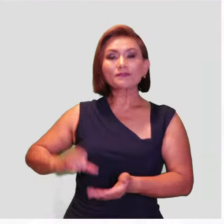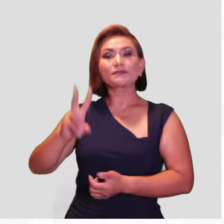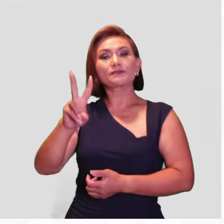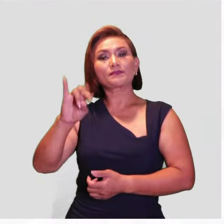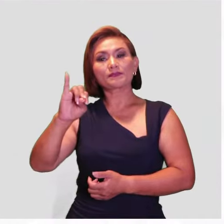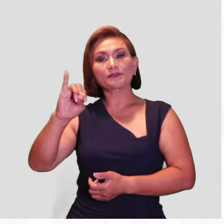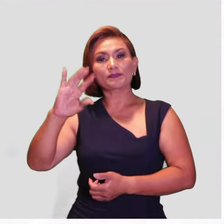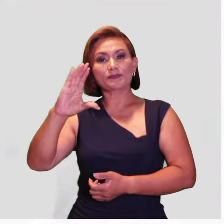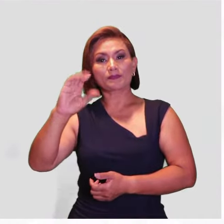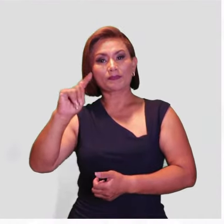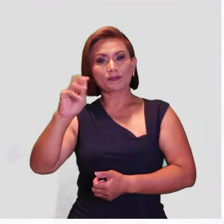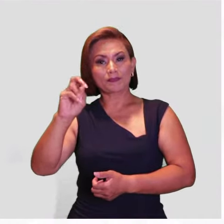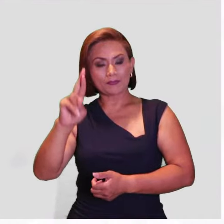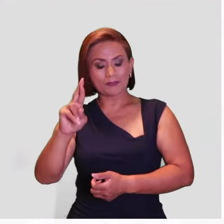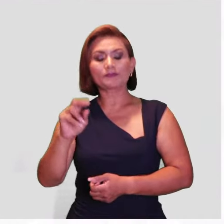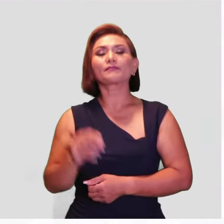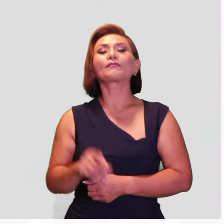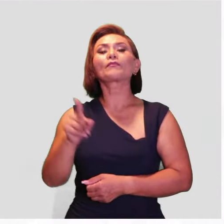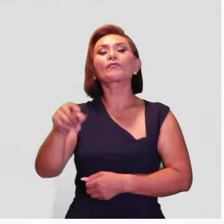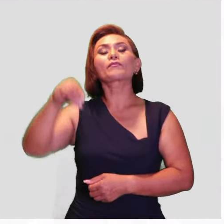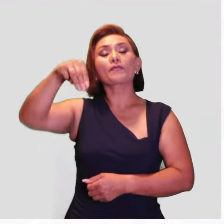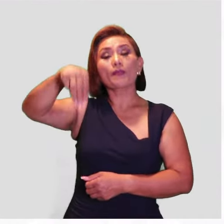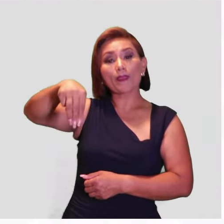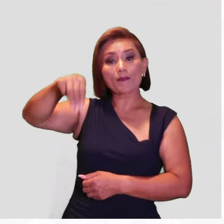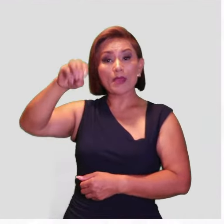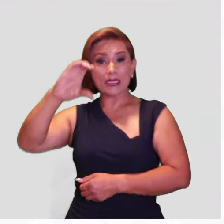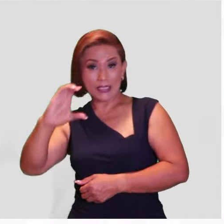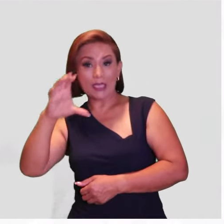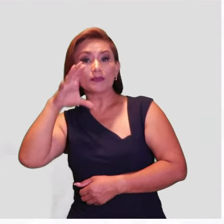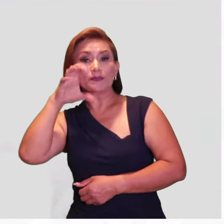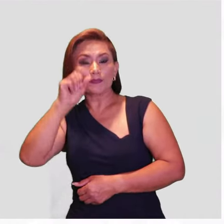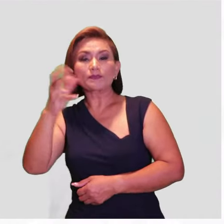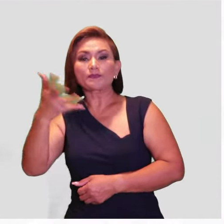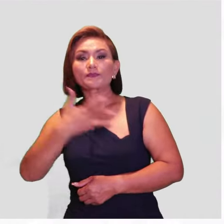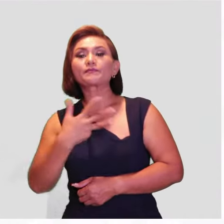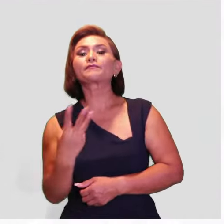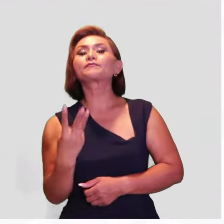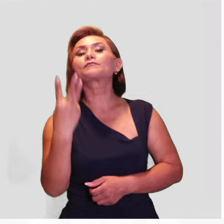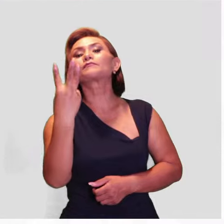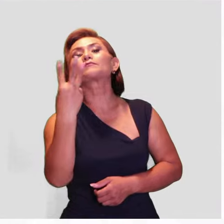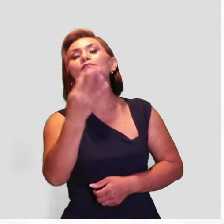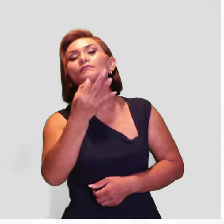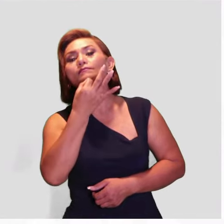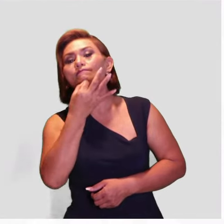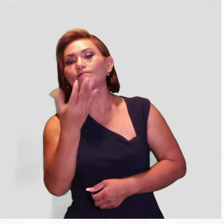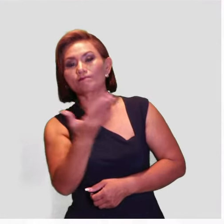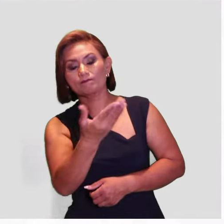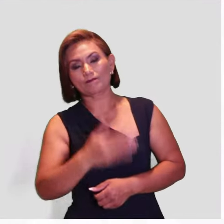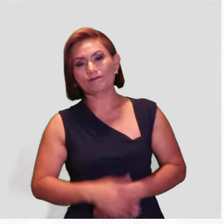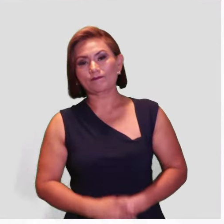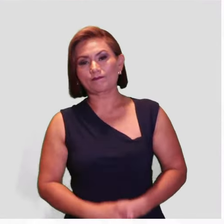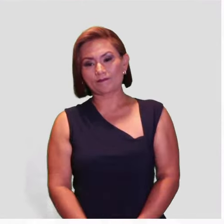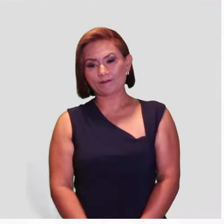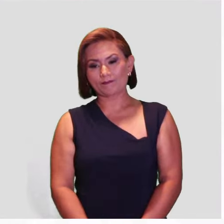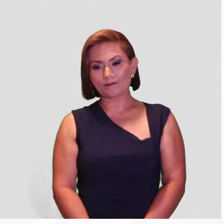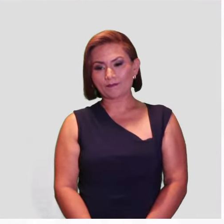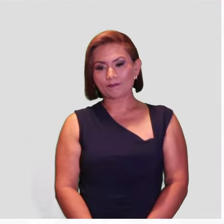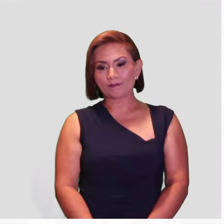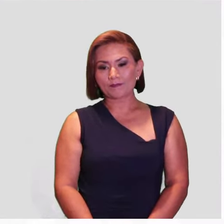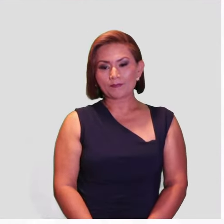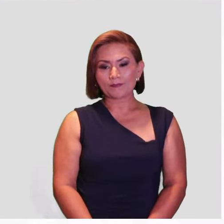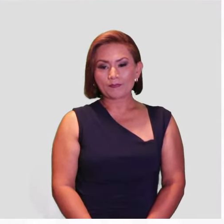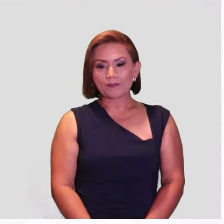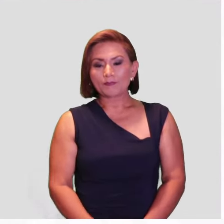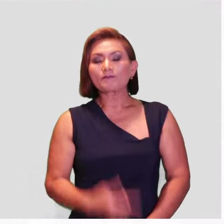Rocha Basurto de Movimiento Ciudadano. Candidato, cuenta usted con 3 minutos en su bolsa de tiempo. Continuando con